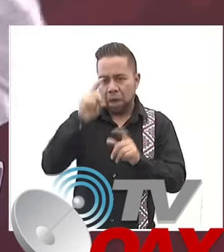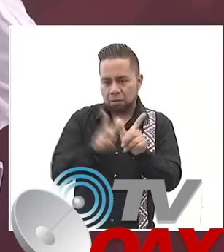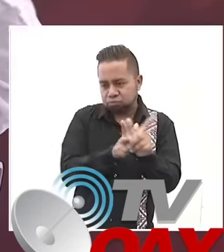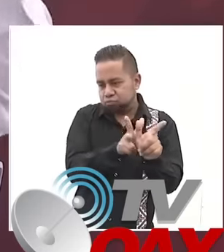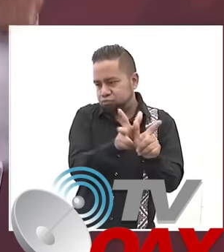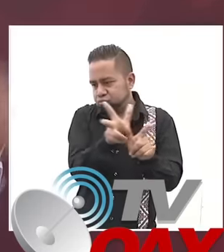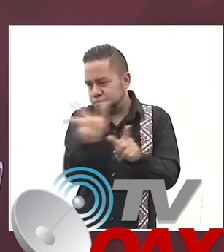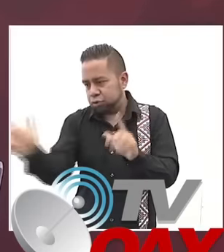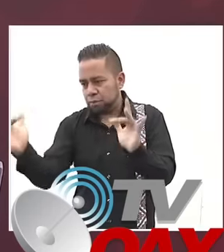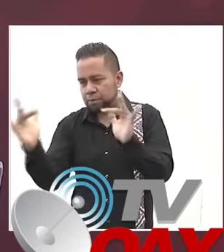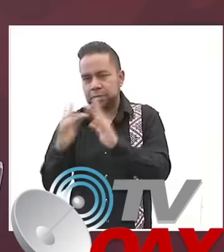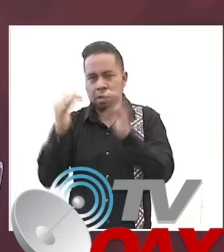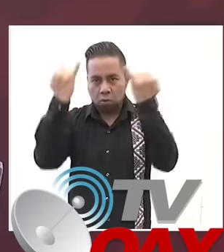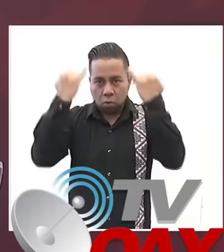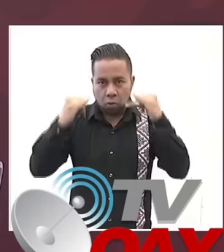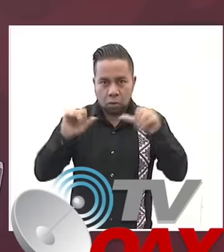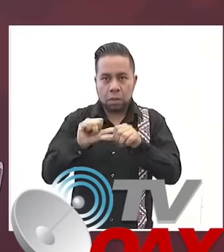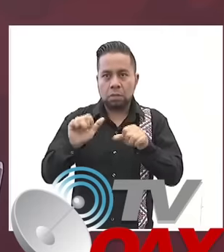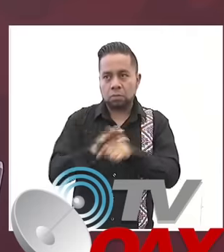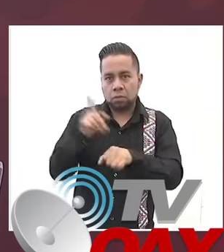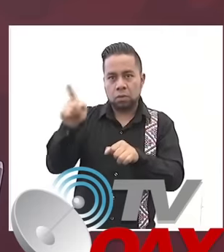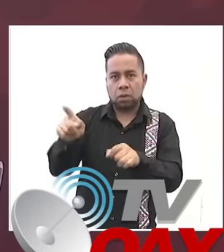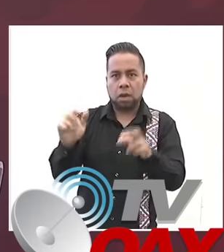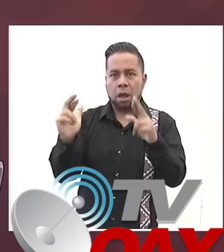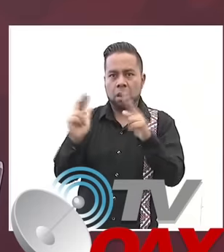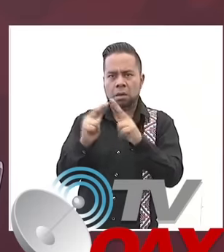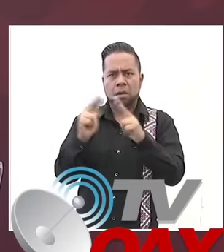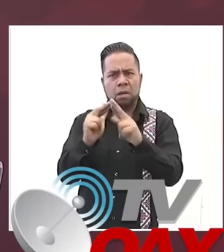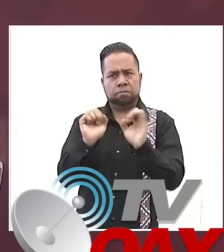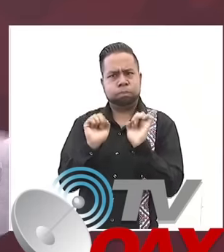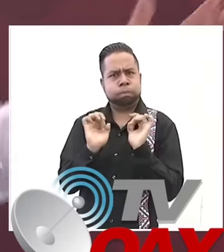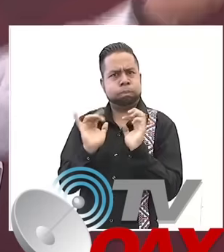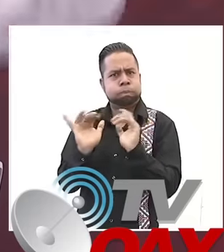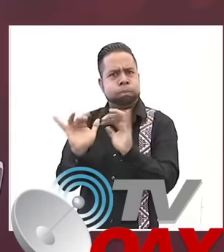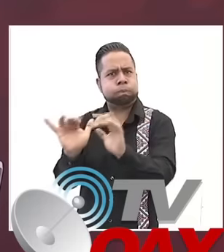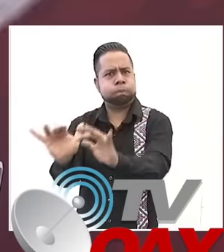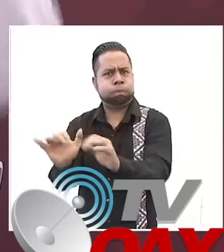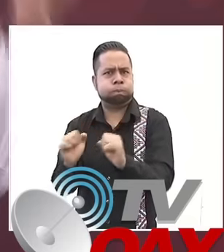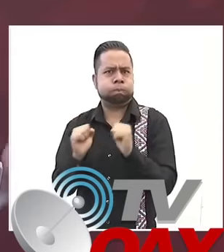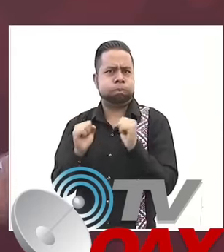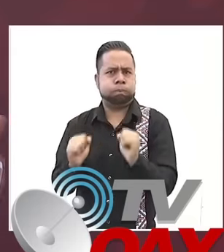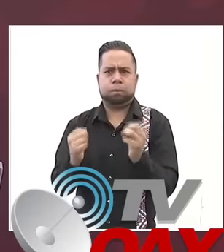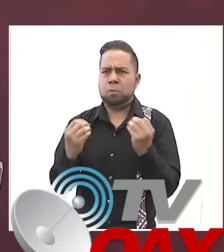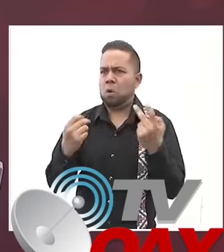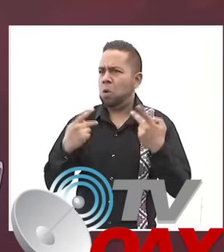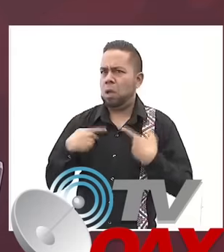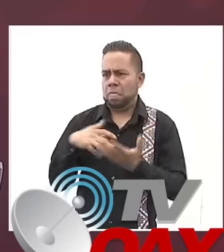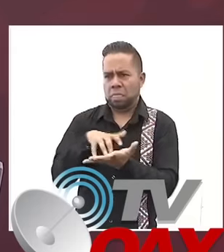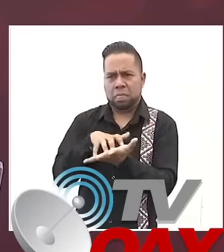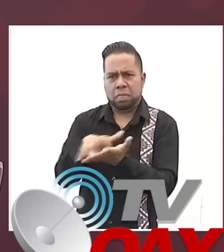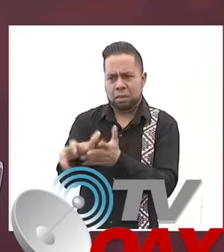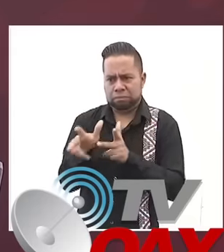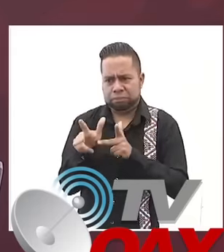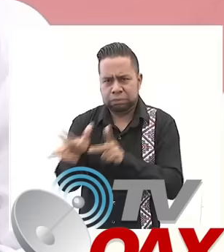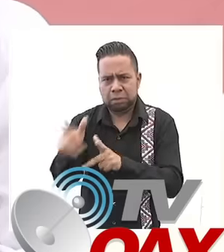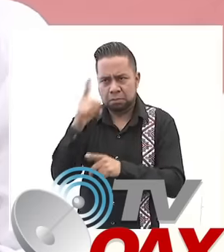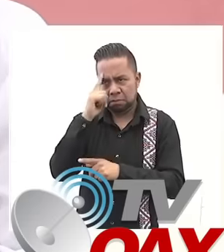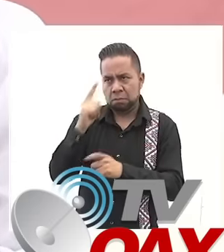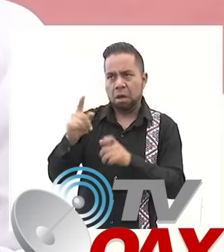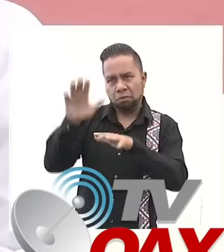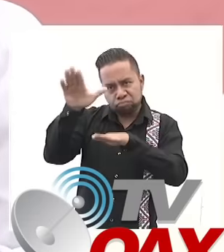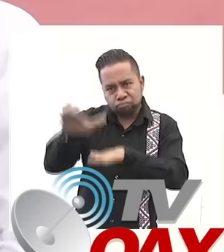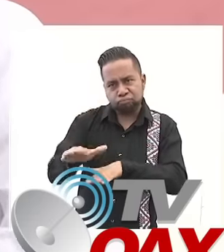porque es un santuario muy visitado por muchísima gente para ver la Virgen